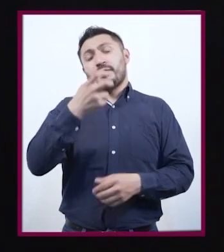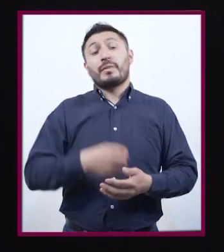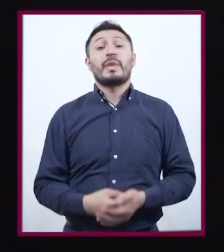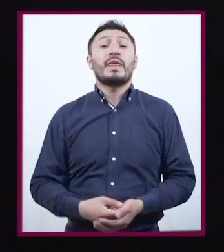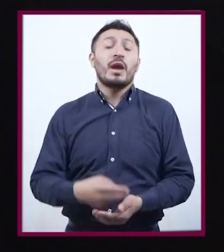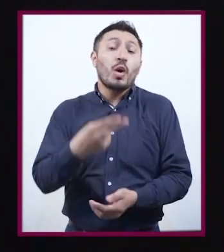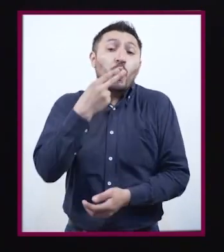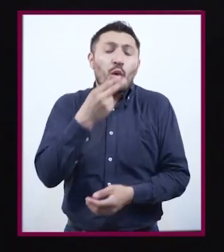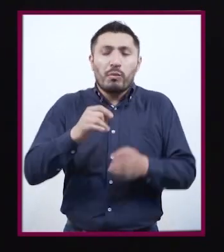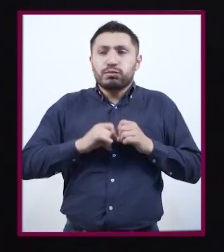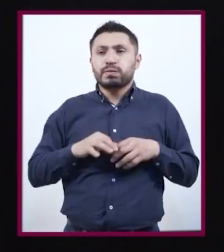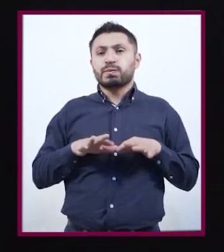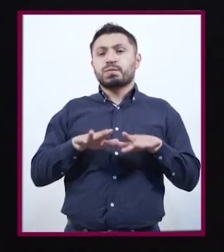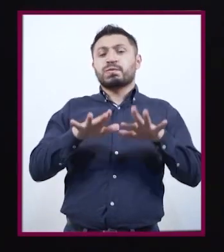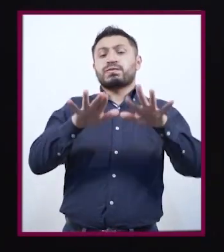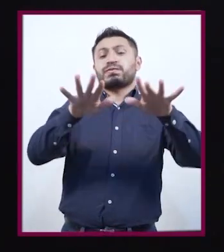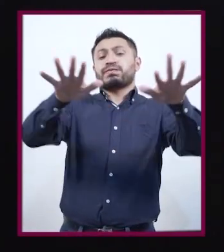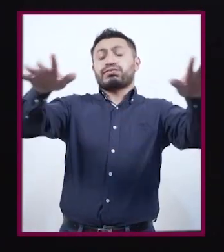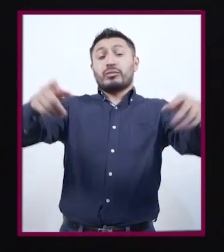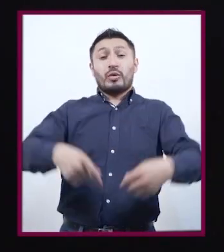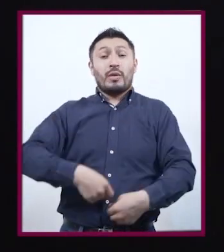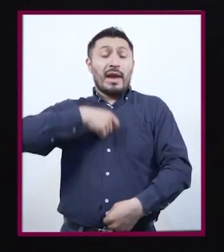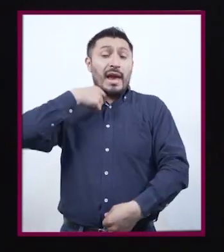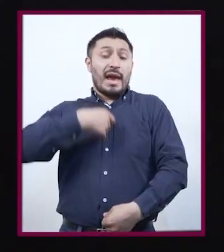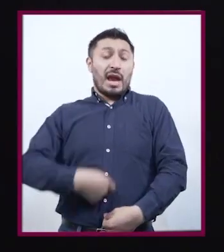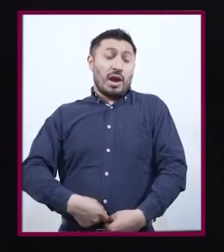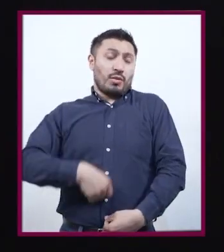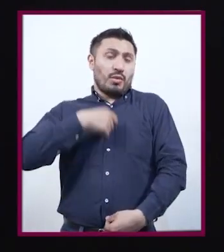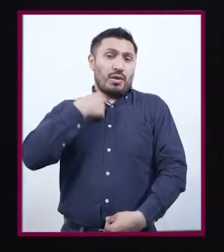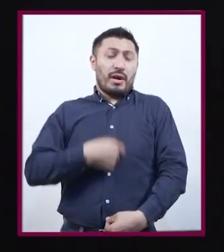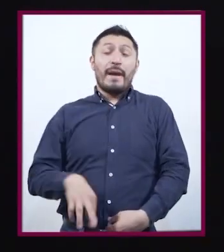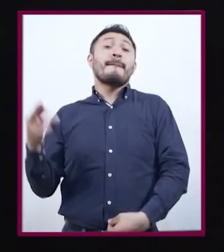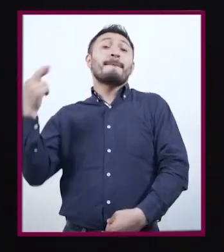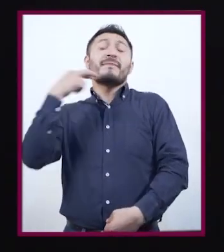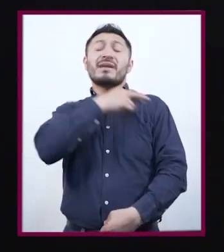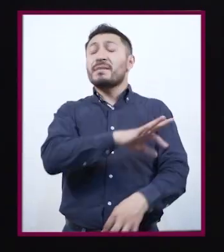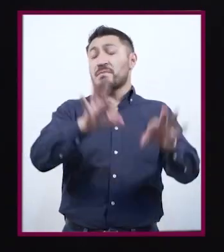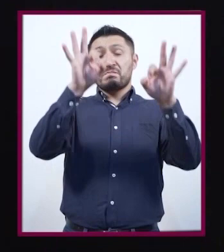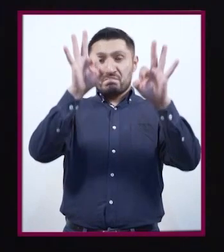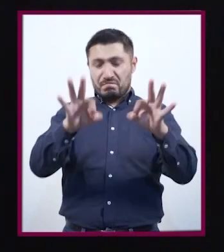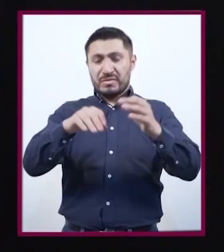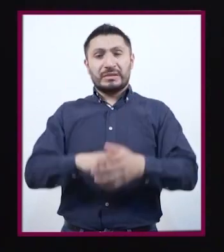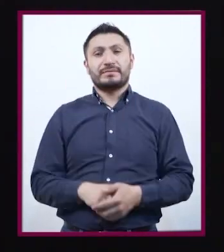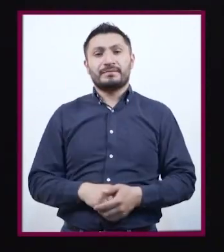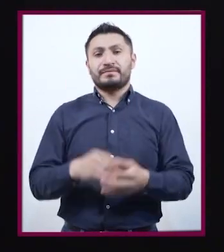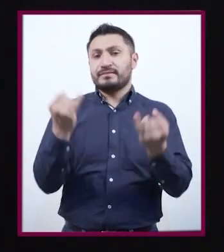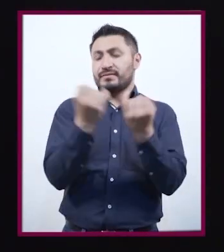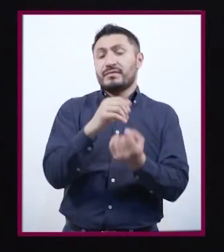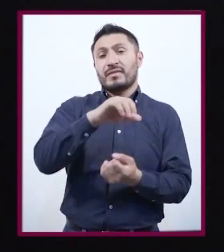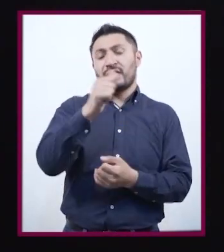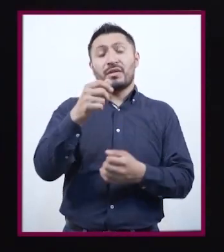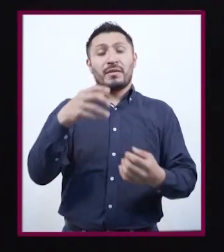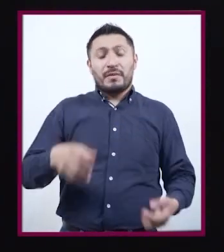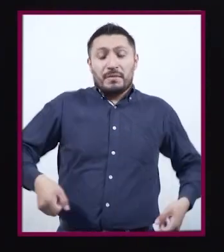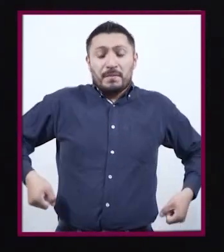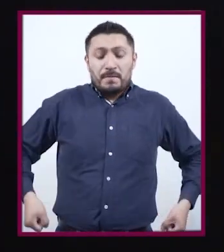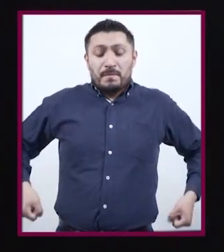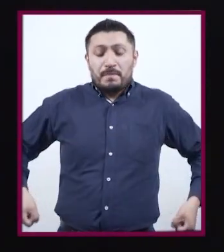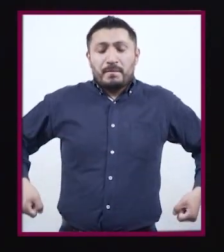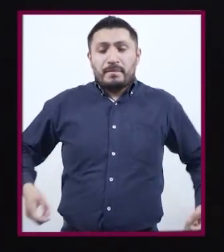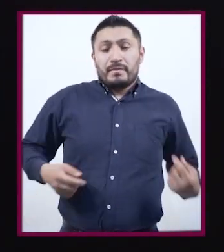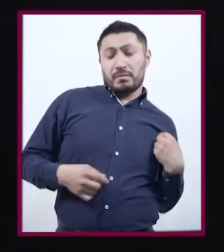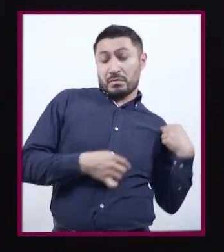prendas y su uso se ha extendido para abrir o cerrar. Con velocidad y precisión, otros objetos como